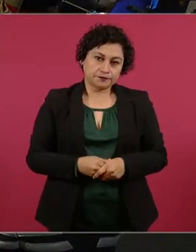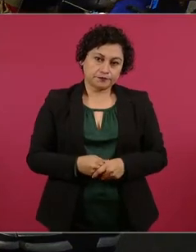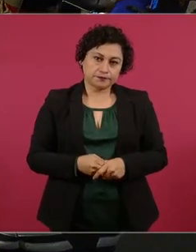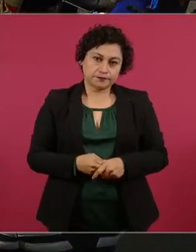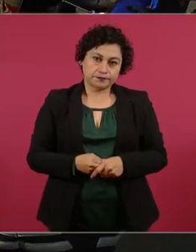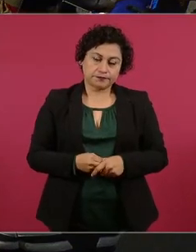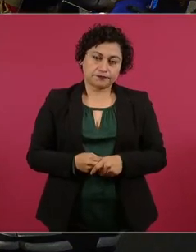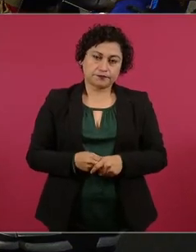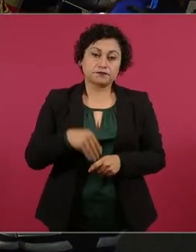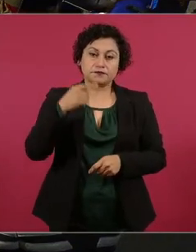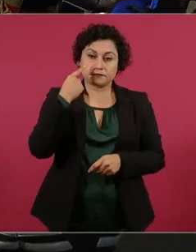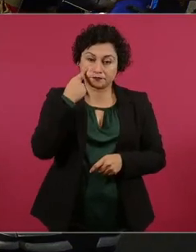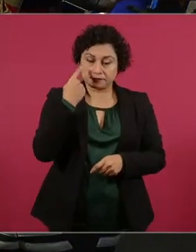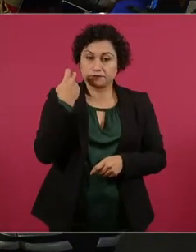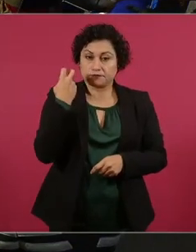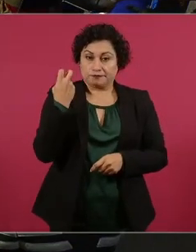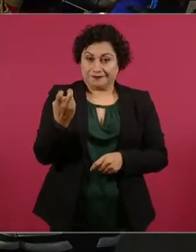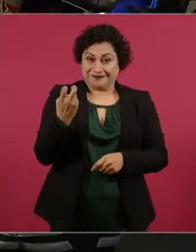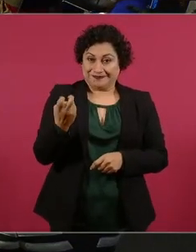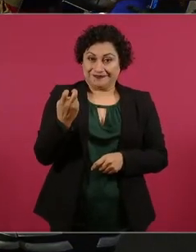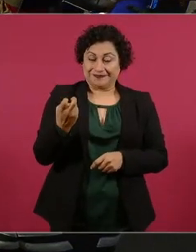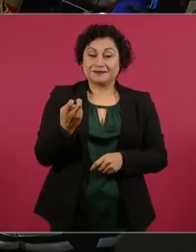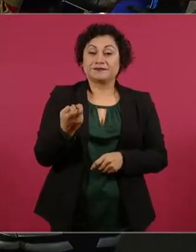esto es el día 20 de ayer.